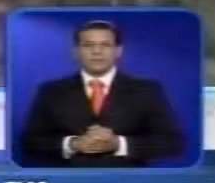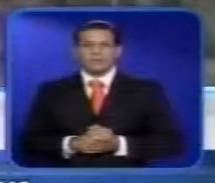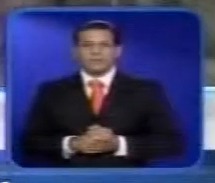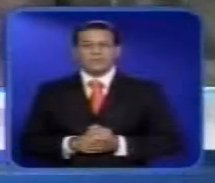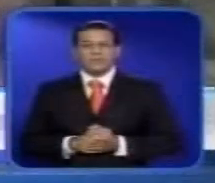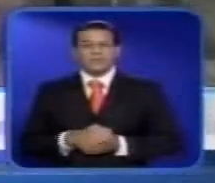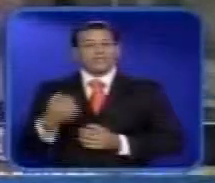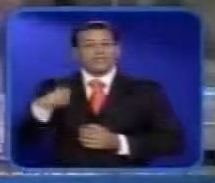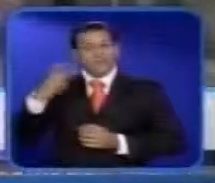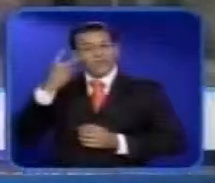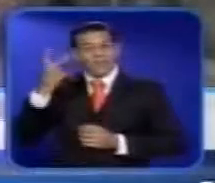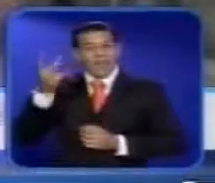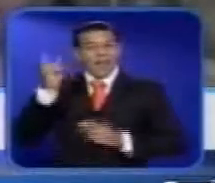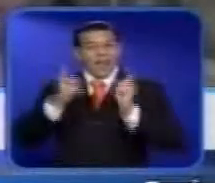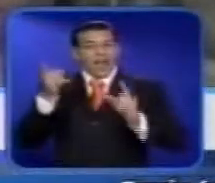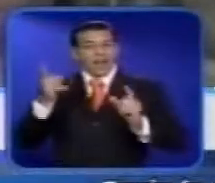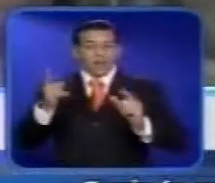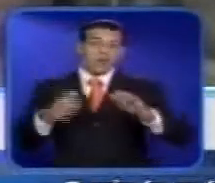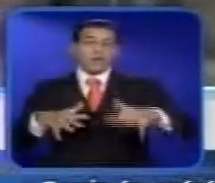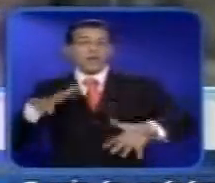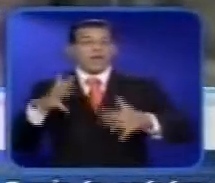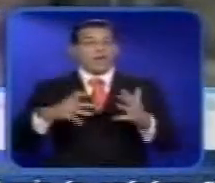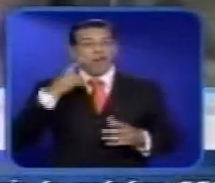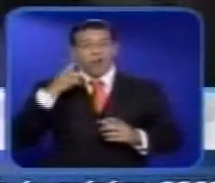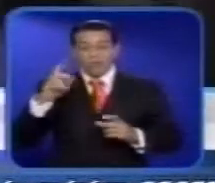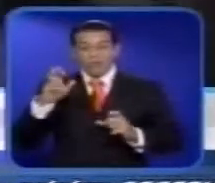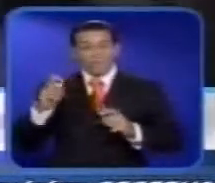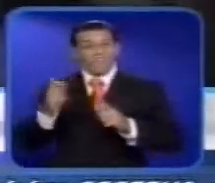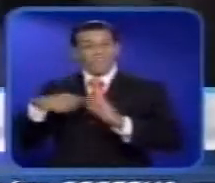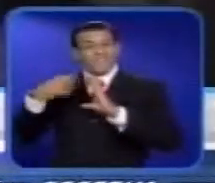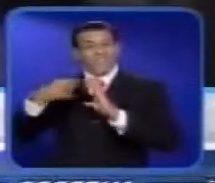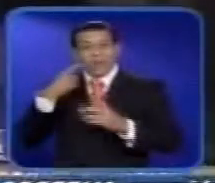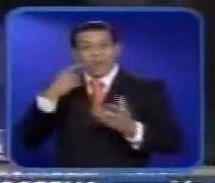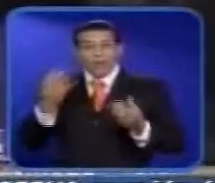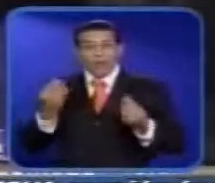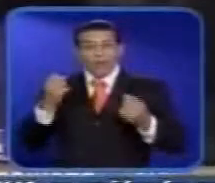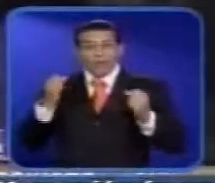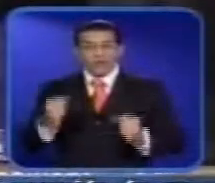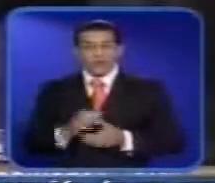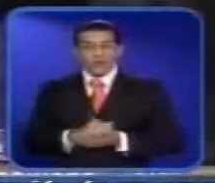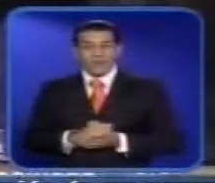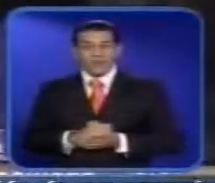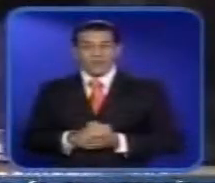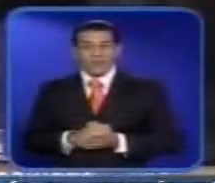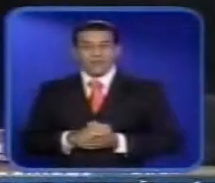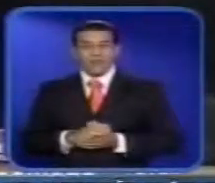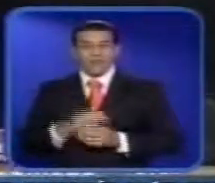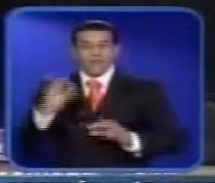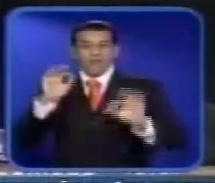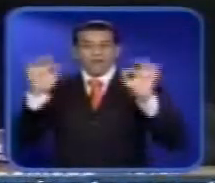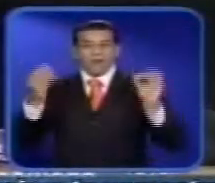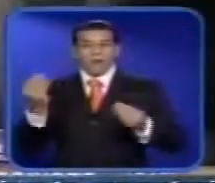Vi algunas de las animaciones y es un poco escalofriante, hasta la manera en que se